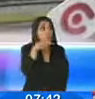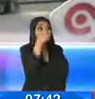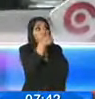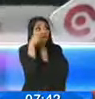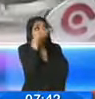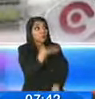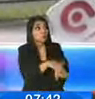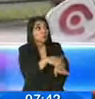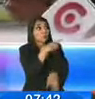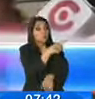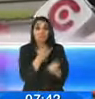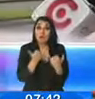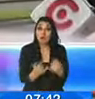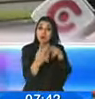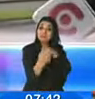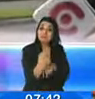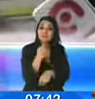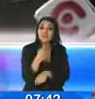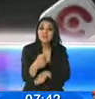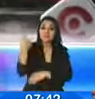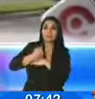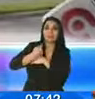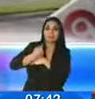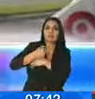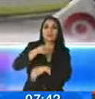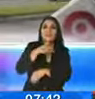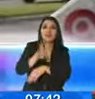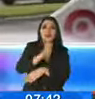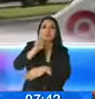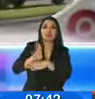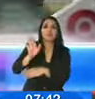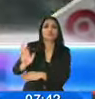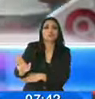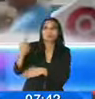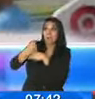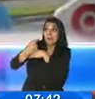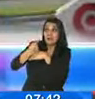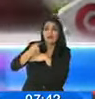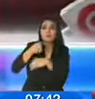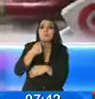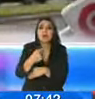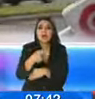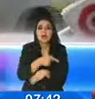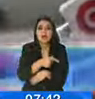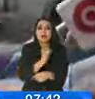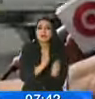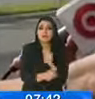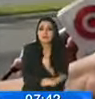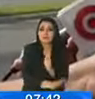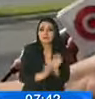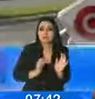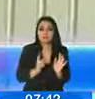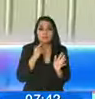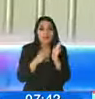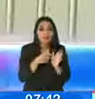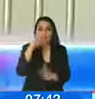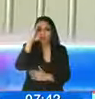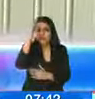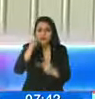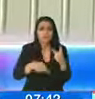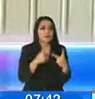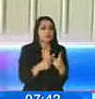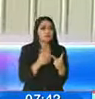indicó en la audiencia el día de hoy que recibió órdenes expresas de la rectora del plantel para que no me deje pasar, así esté con la policía,